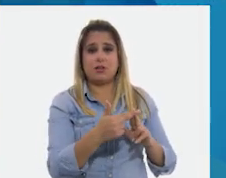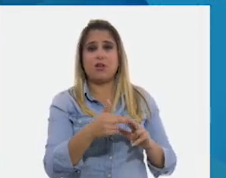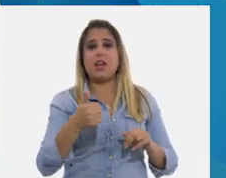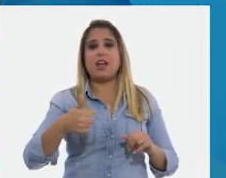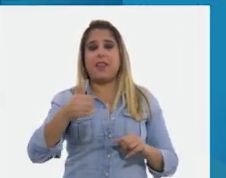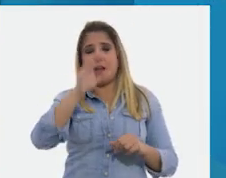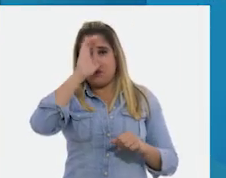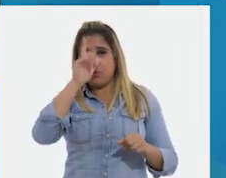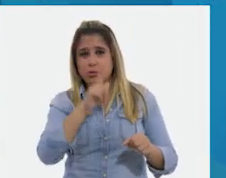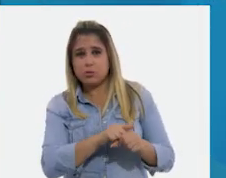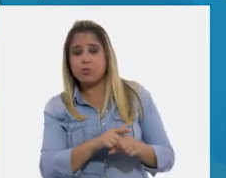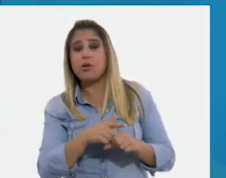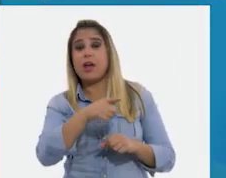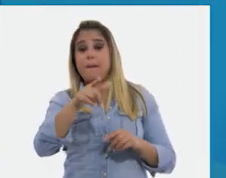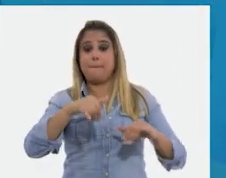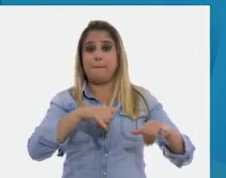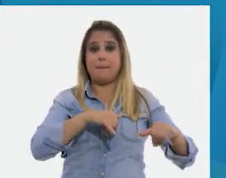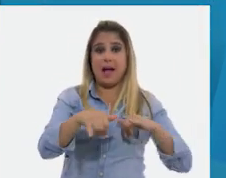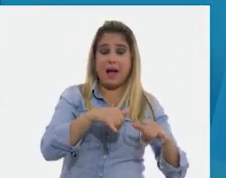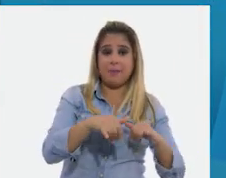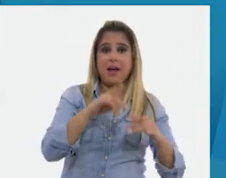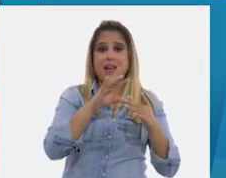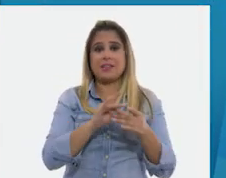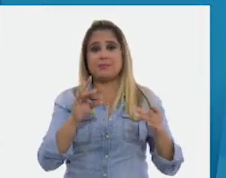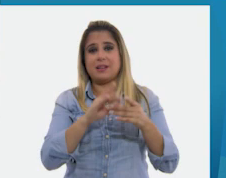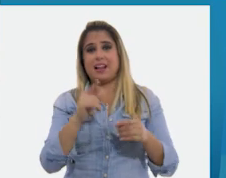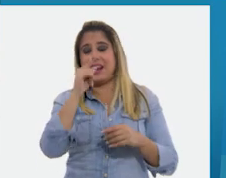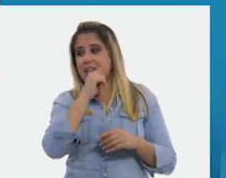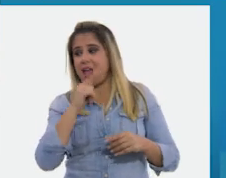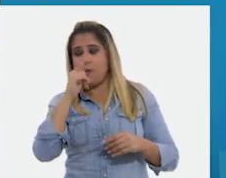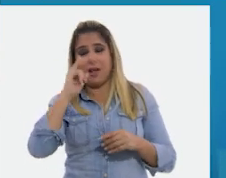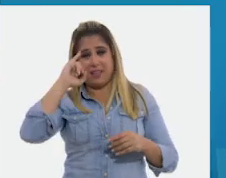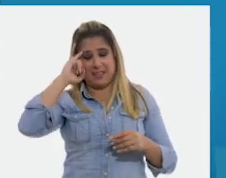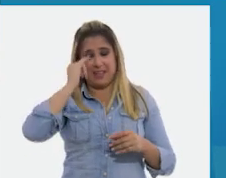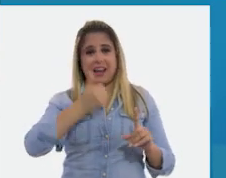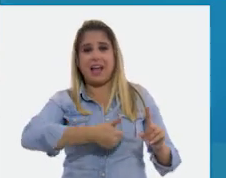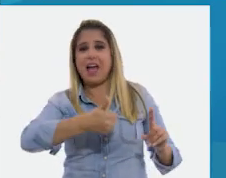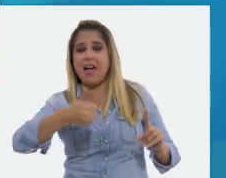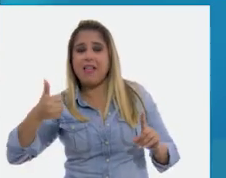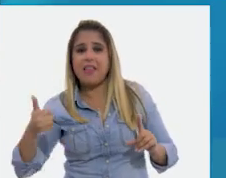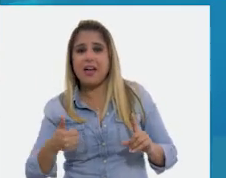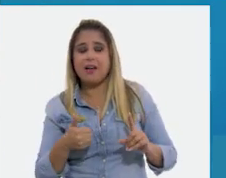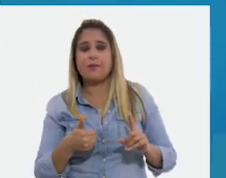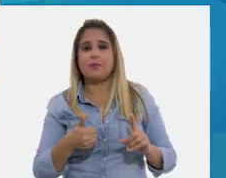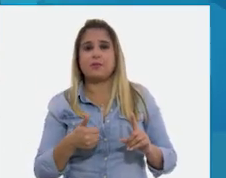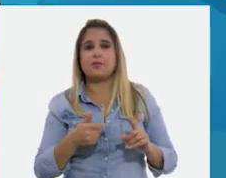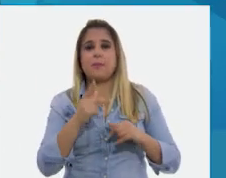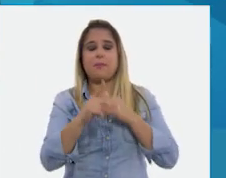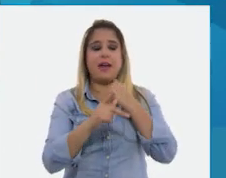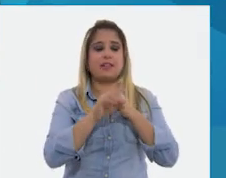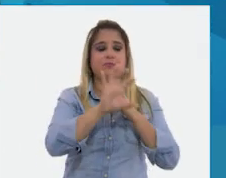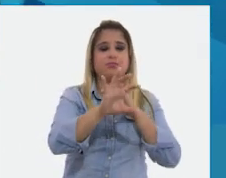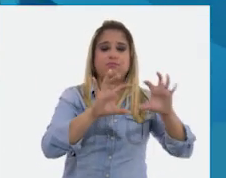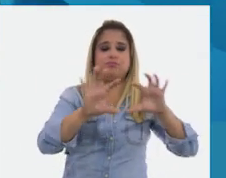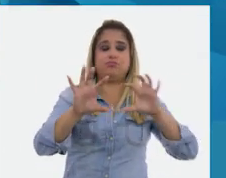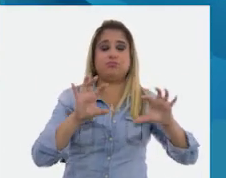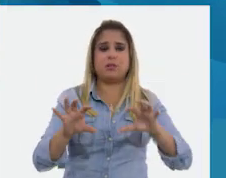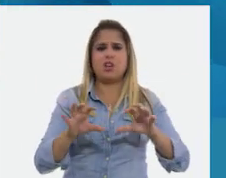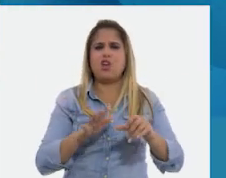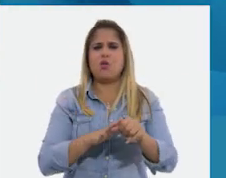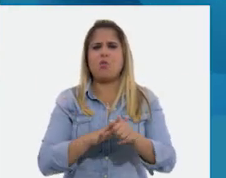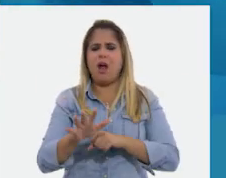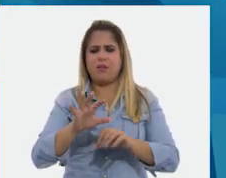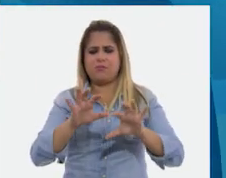las culturas el mapa que representa a los hablantes de las lenguas indígenas por entidad. ¿En qué entidades